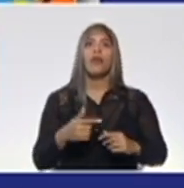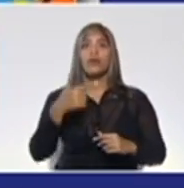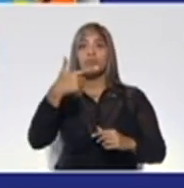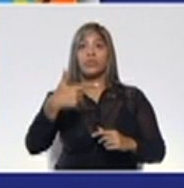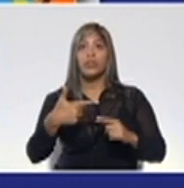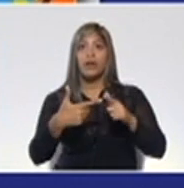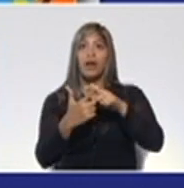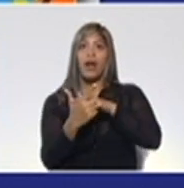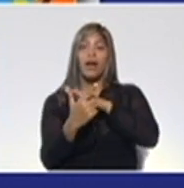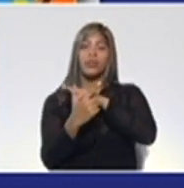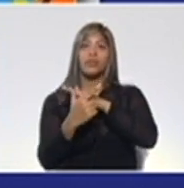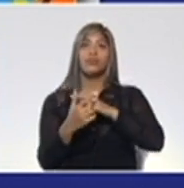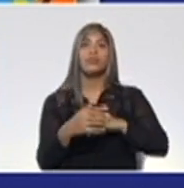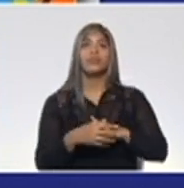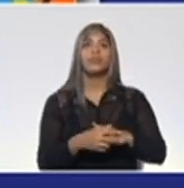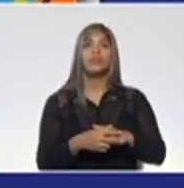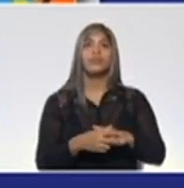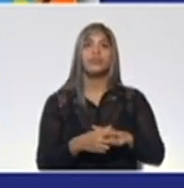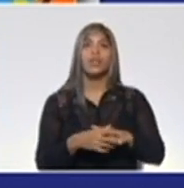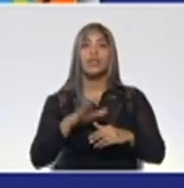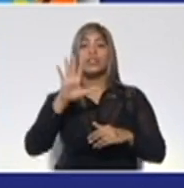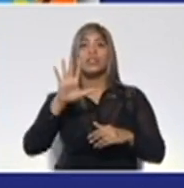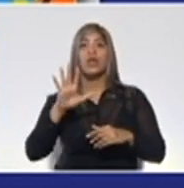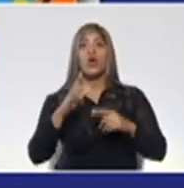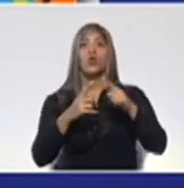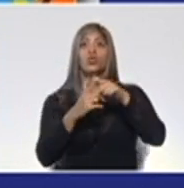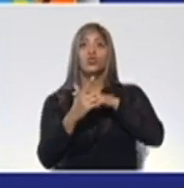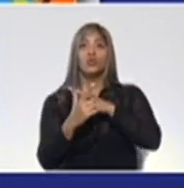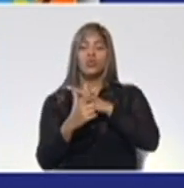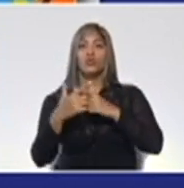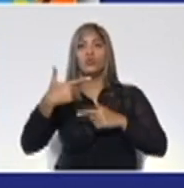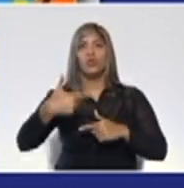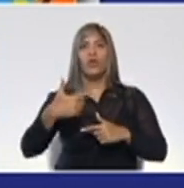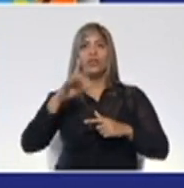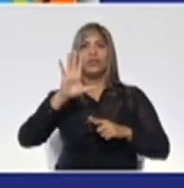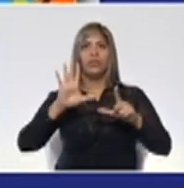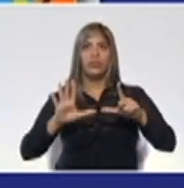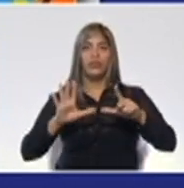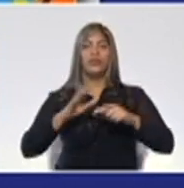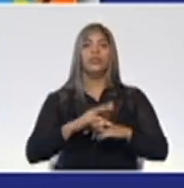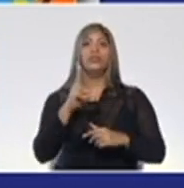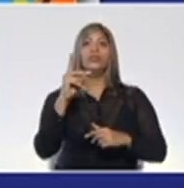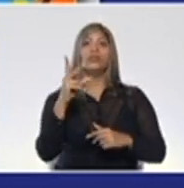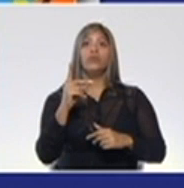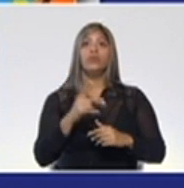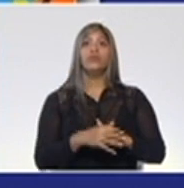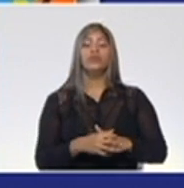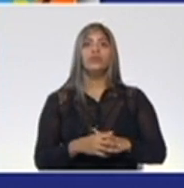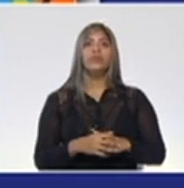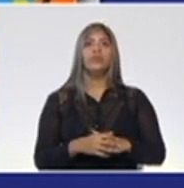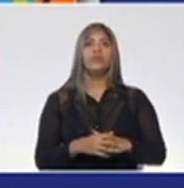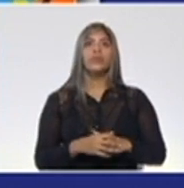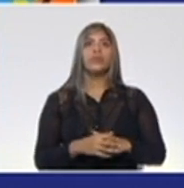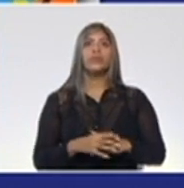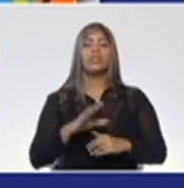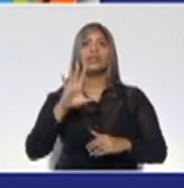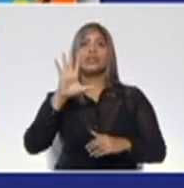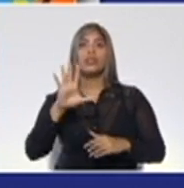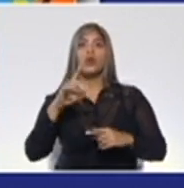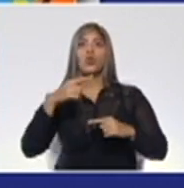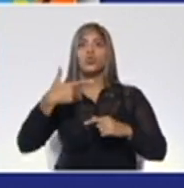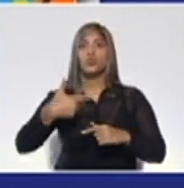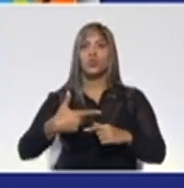cual quedaría el logaritmo de 5 sobre 7. El segundo miembro queda igual, el logaritmo de 5 sobre